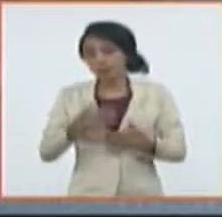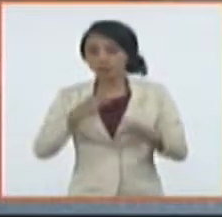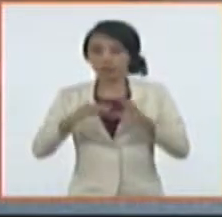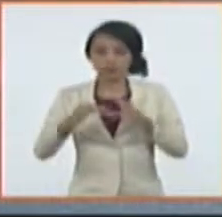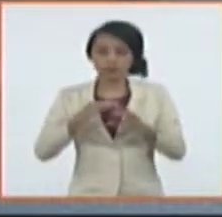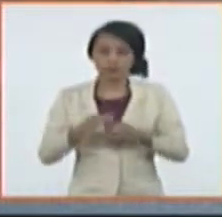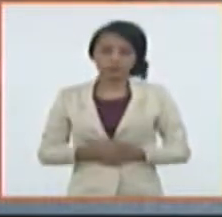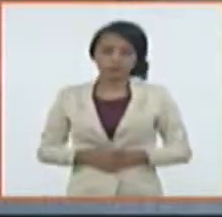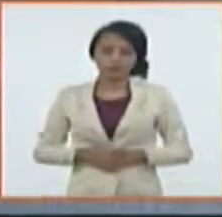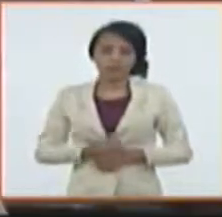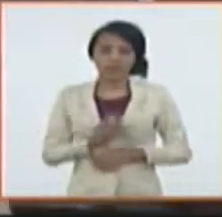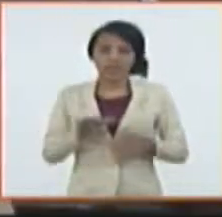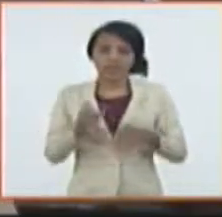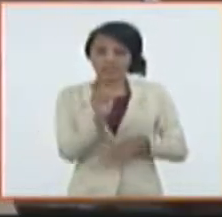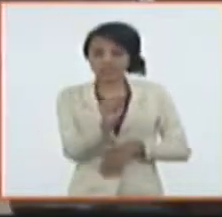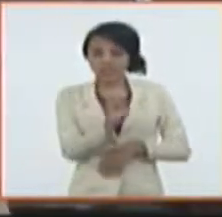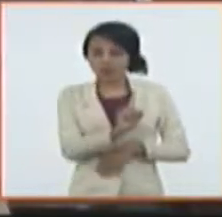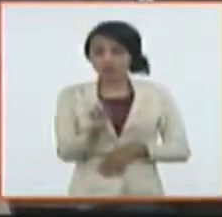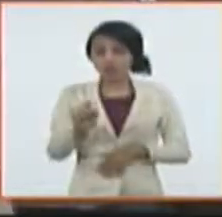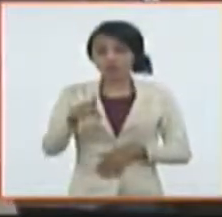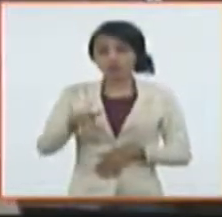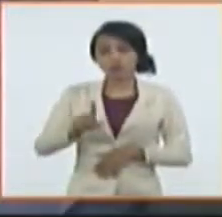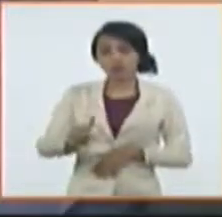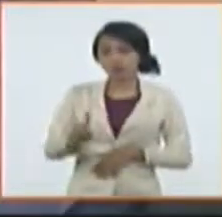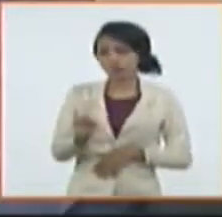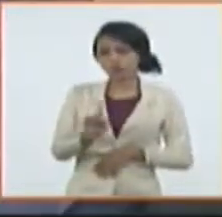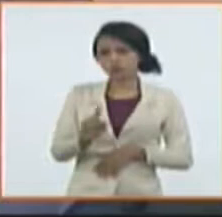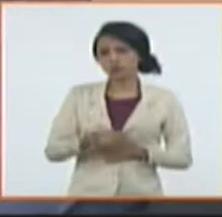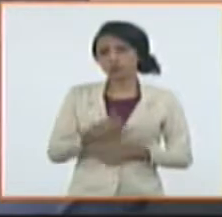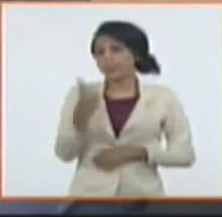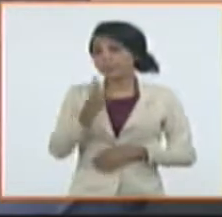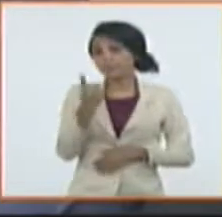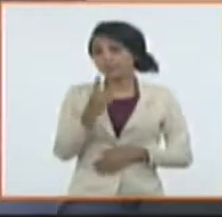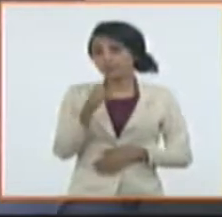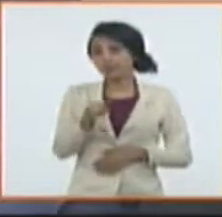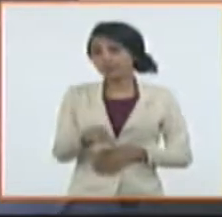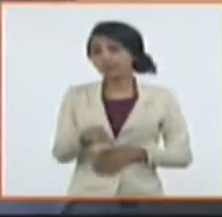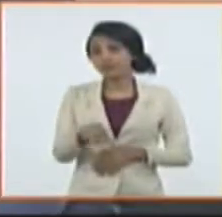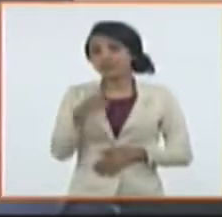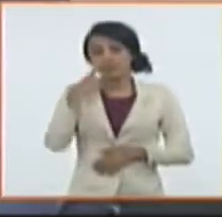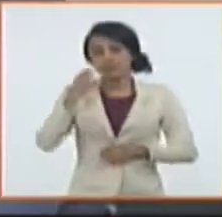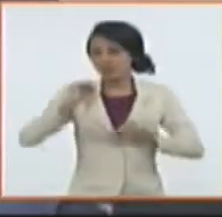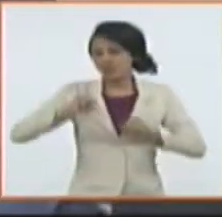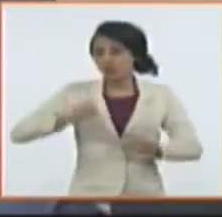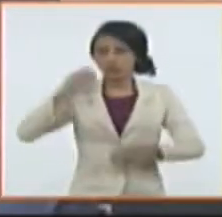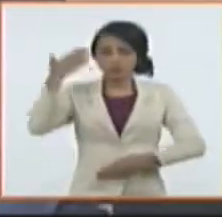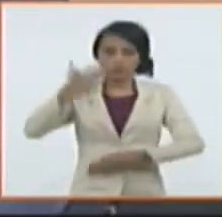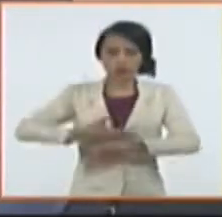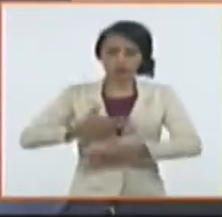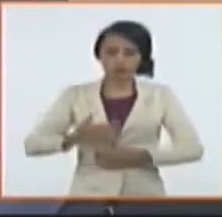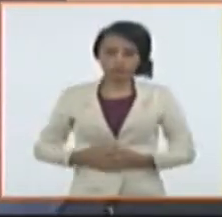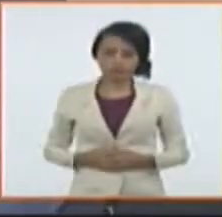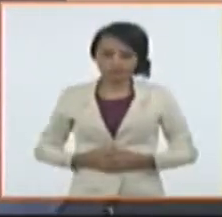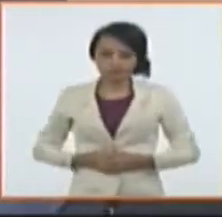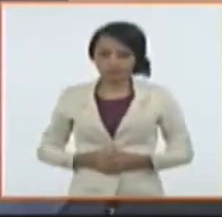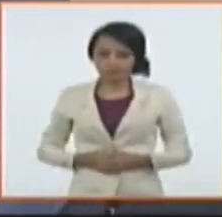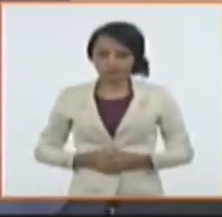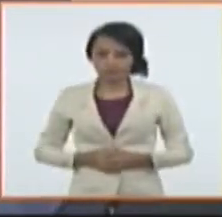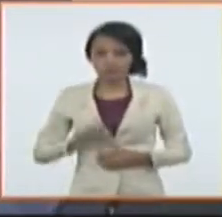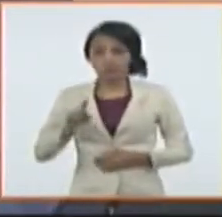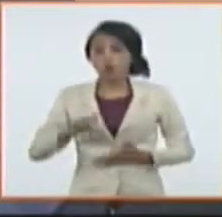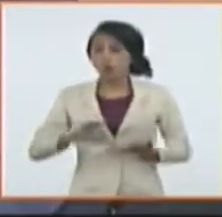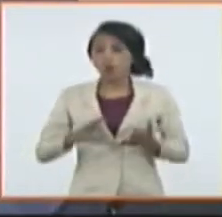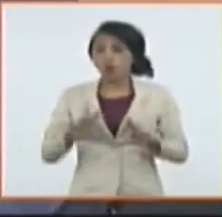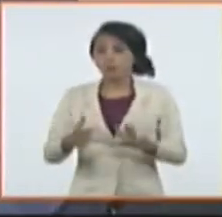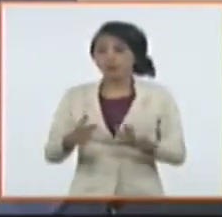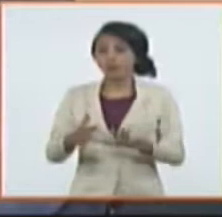es un referente. Aquí el primer referente que hay es que hay un recrudecimiento del bloqueo, que es el que nos ha complejizado a nosotros la